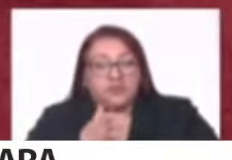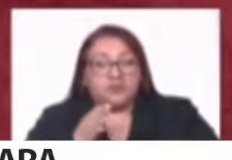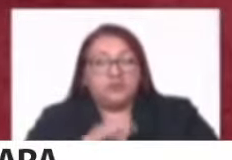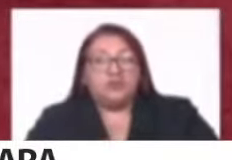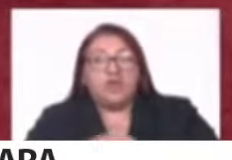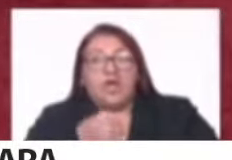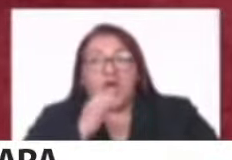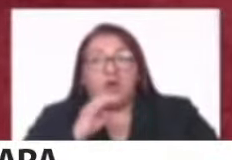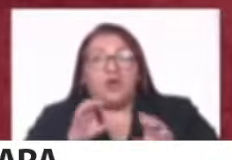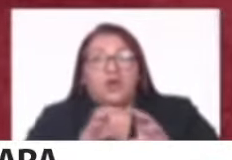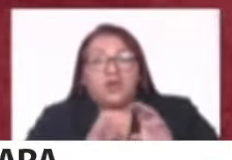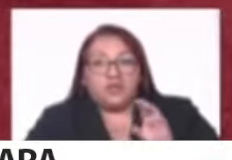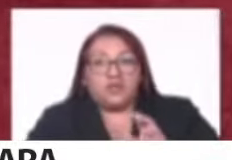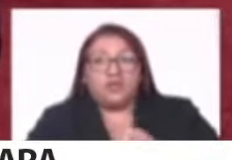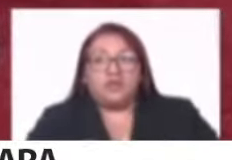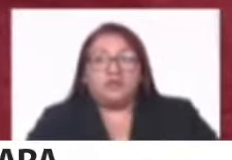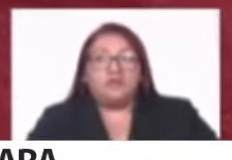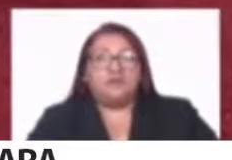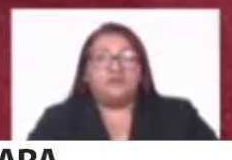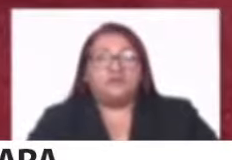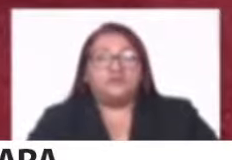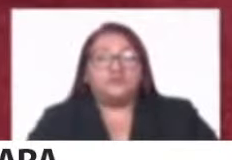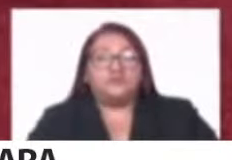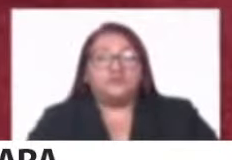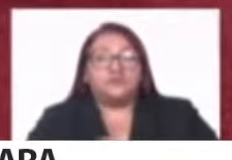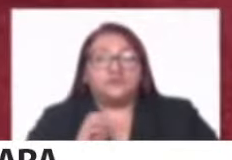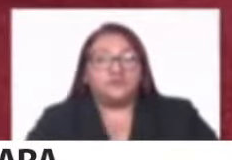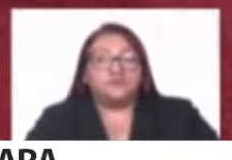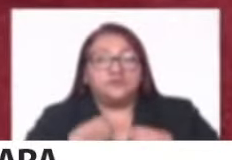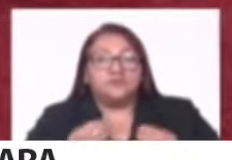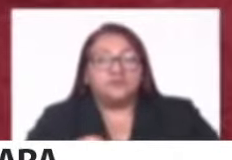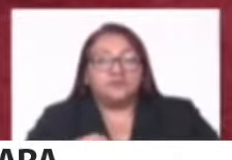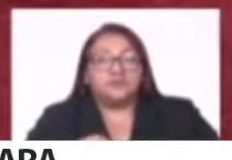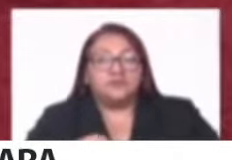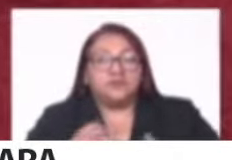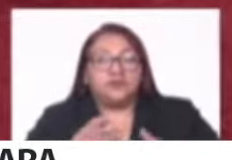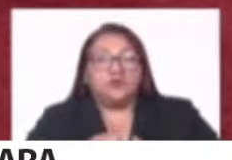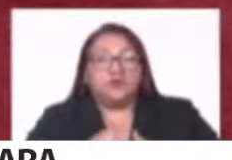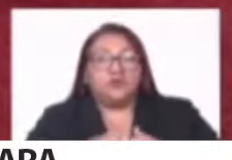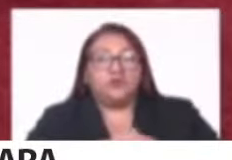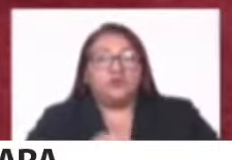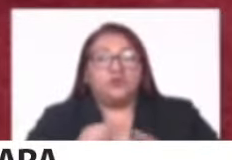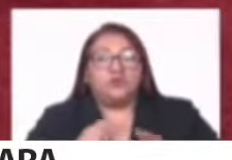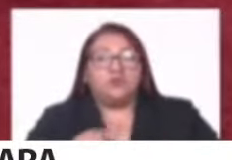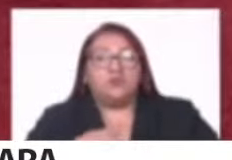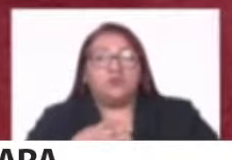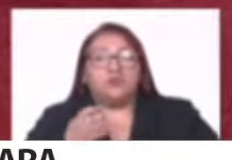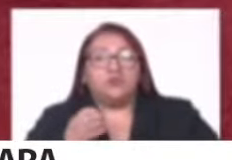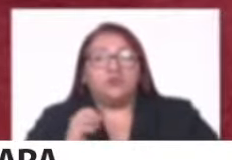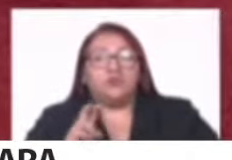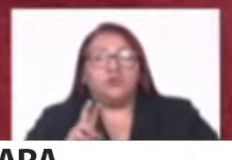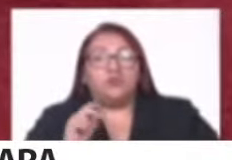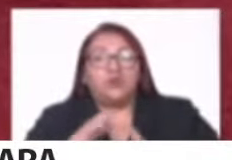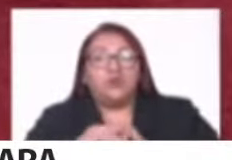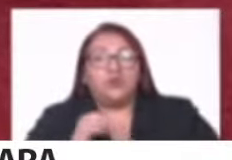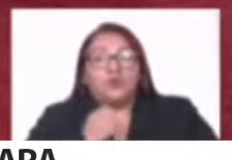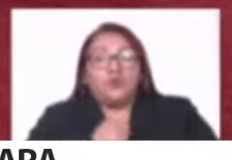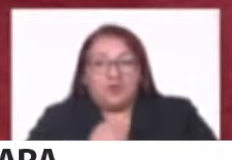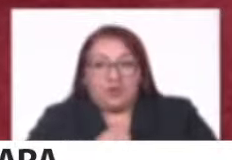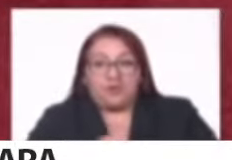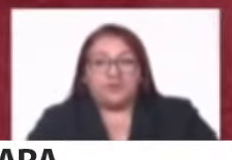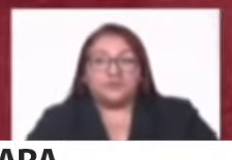agua y el alcantarillado, se asignarán recursos por 6.402 millones a esta